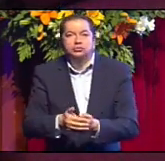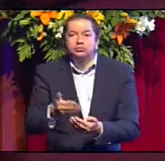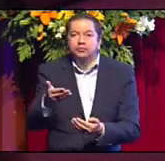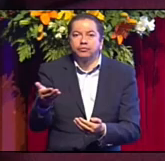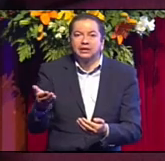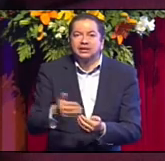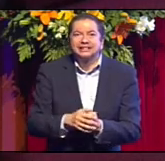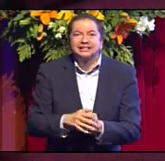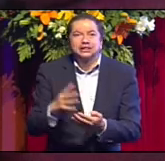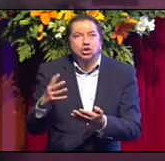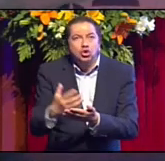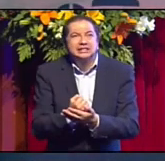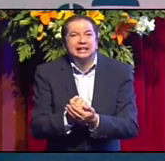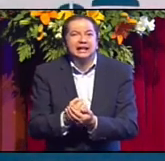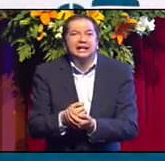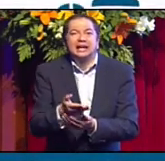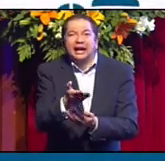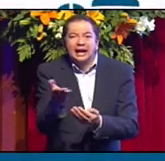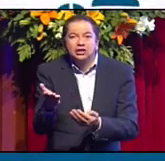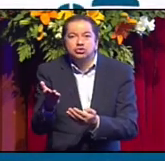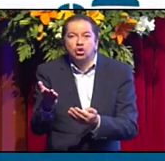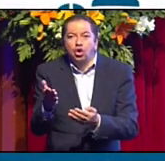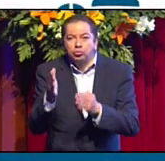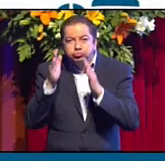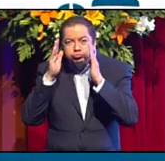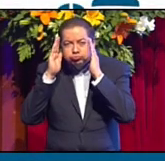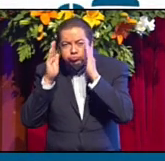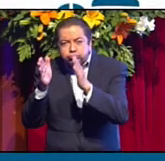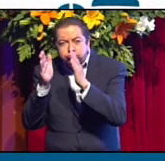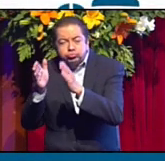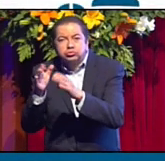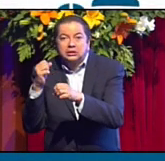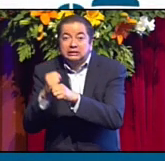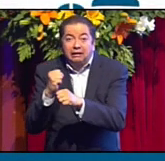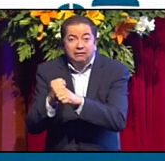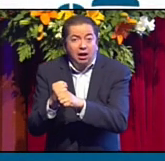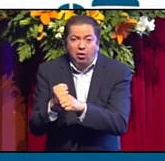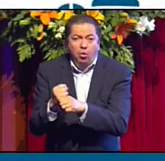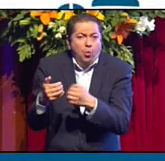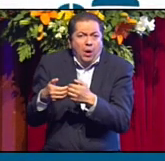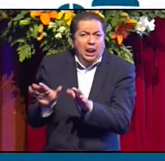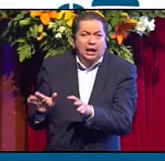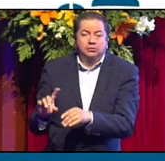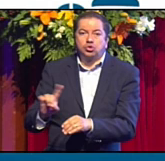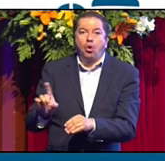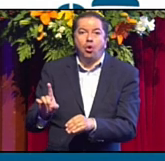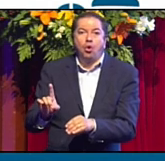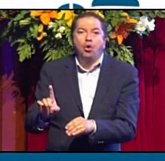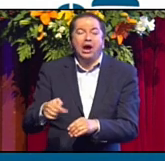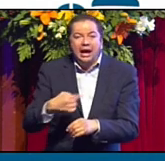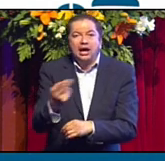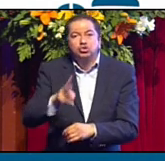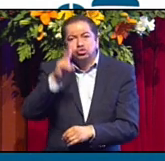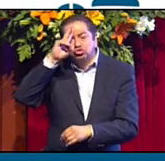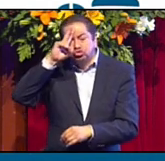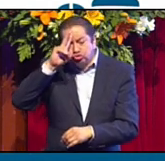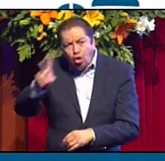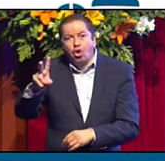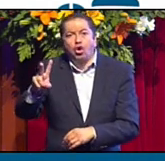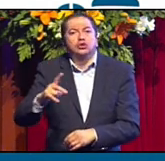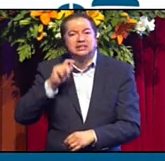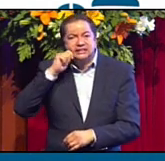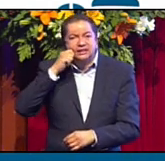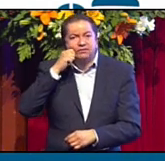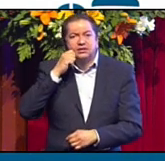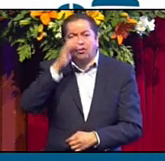Estamos logrando de que ellos se dediquen no solamente como un trabajo cualquiera, sientan el honor de lo que significa